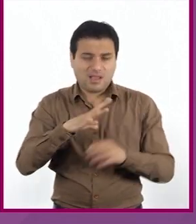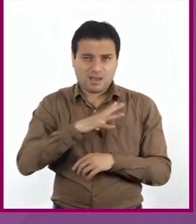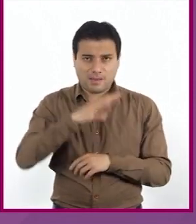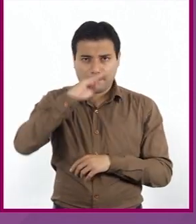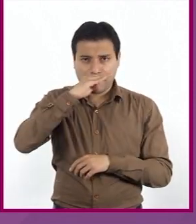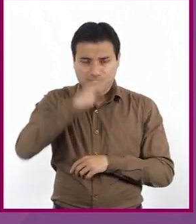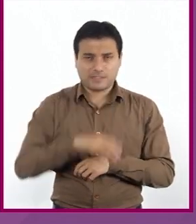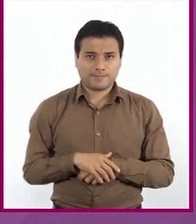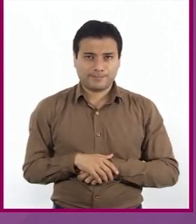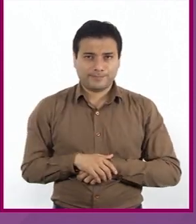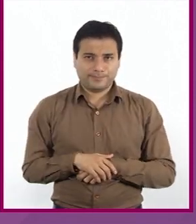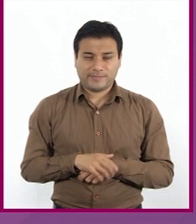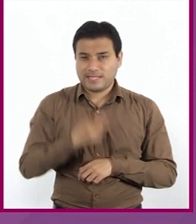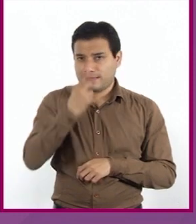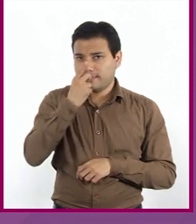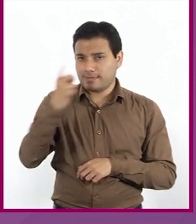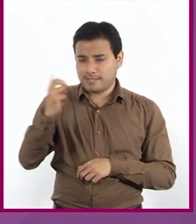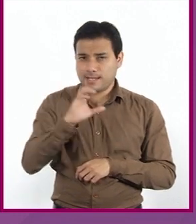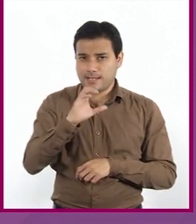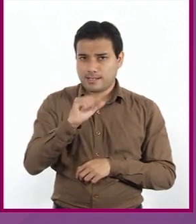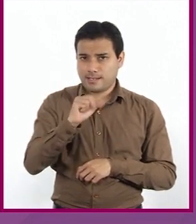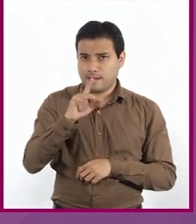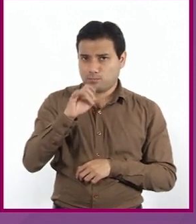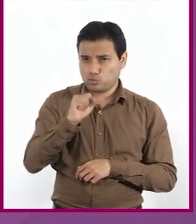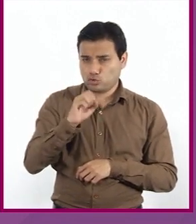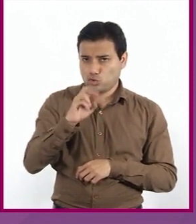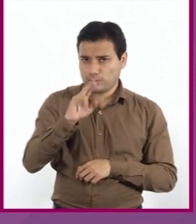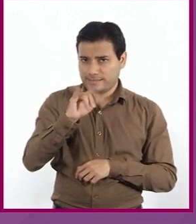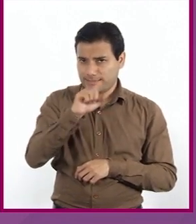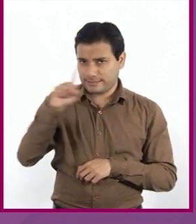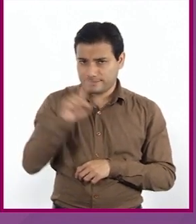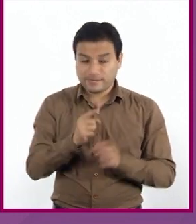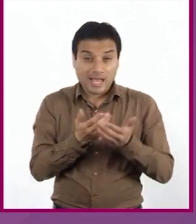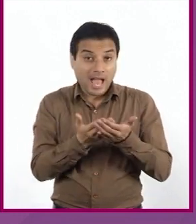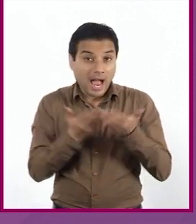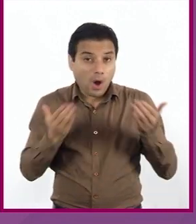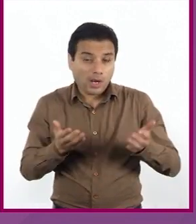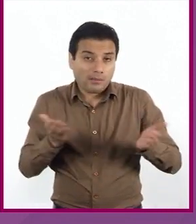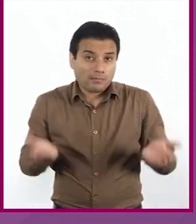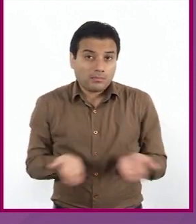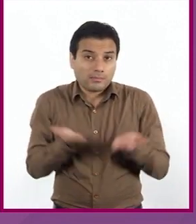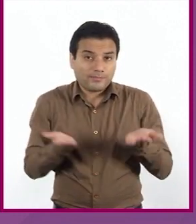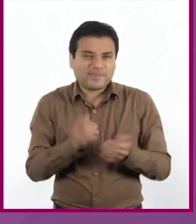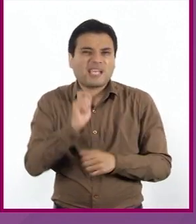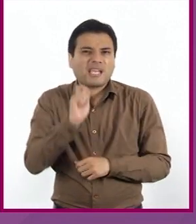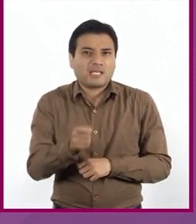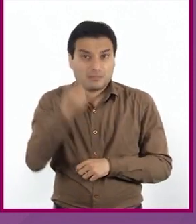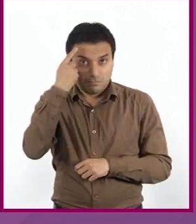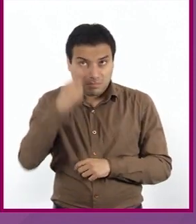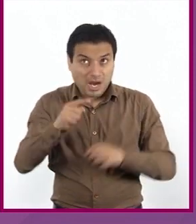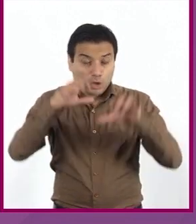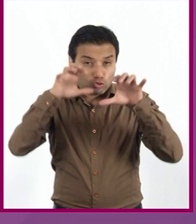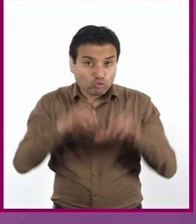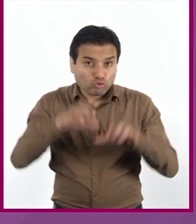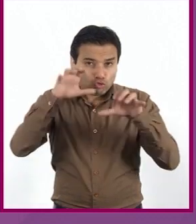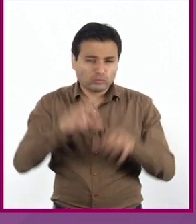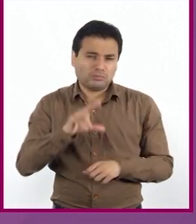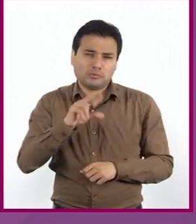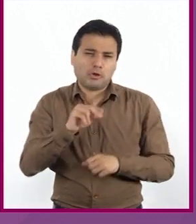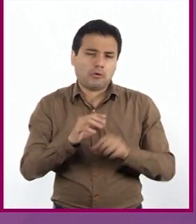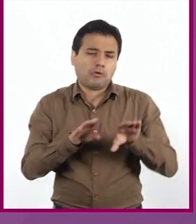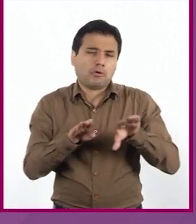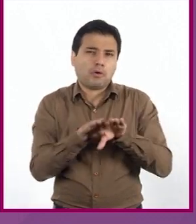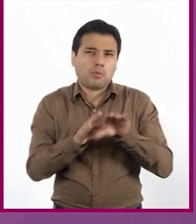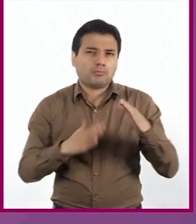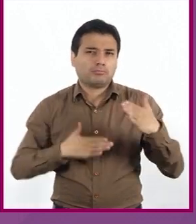Recuerda Campos Ortiz, pero añade, actualmente el fin de la danza ya no es tanto agrícola, sino que es más lúdica,